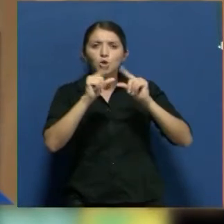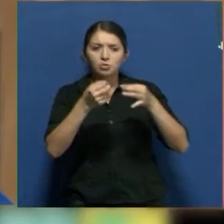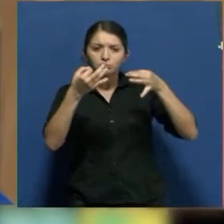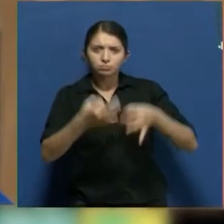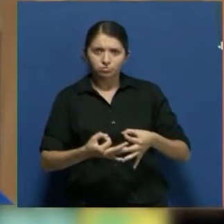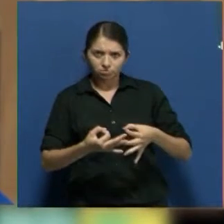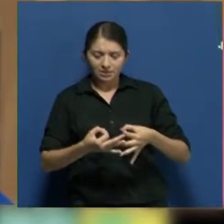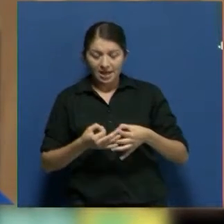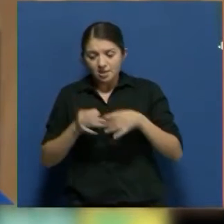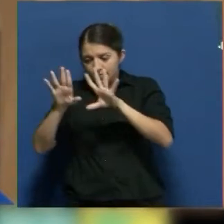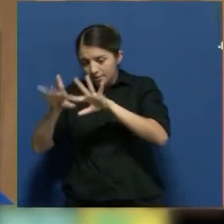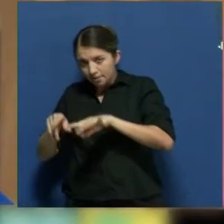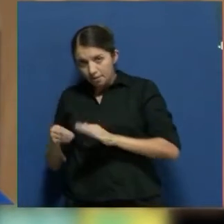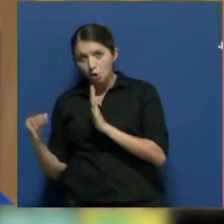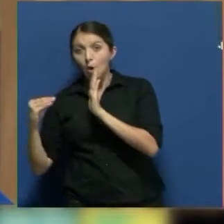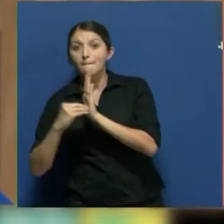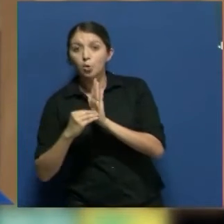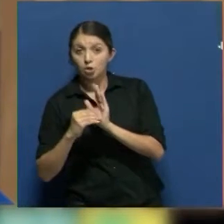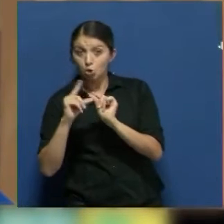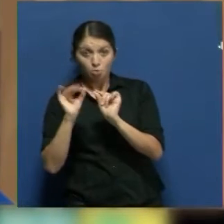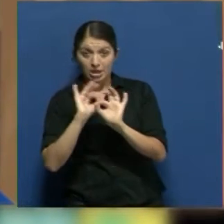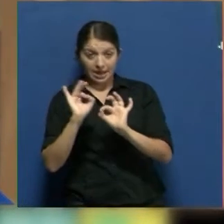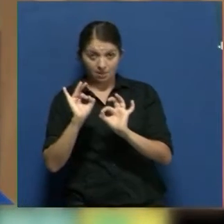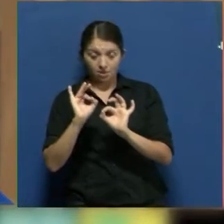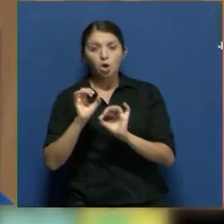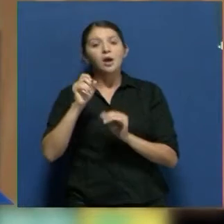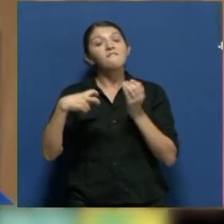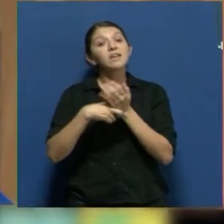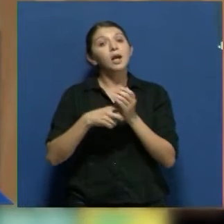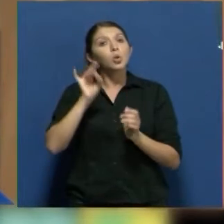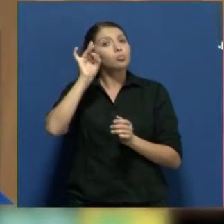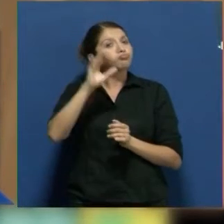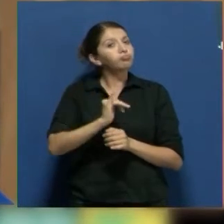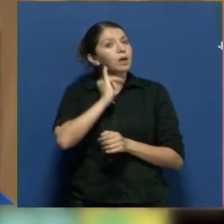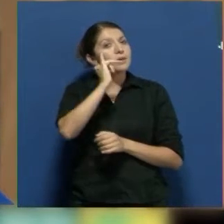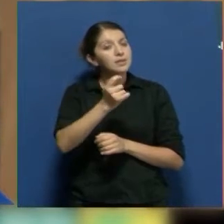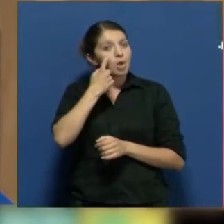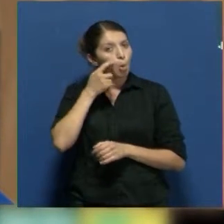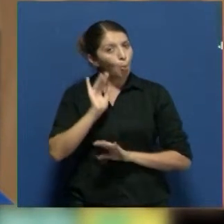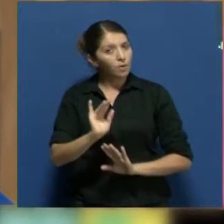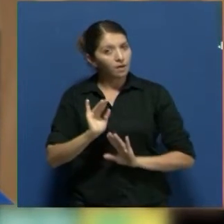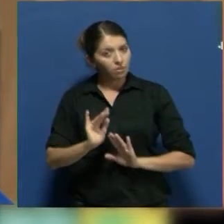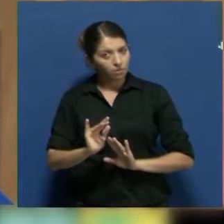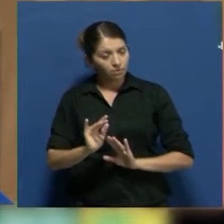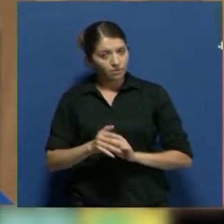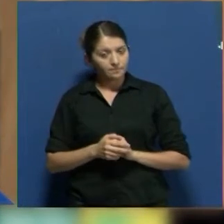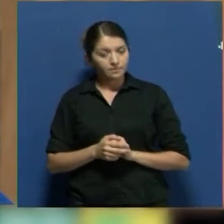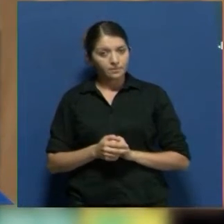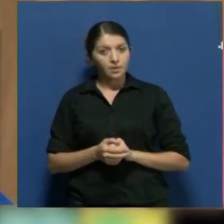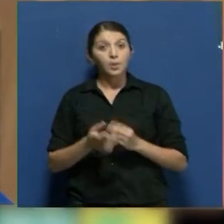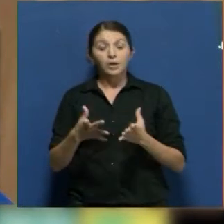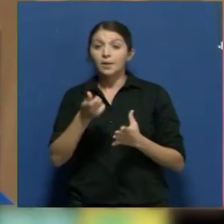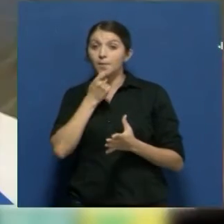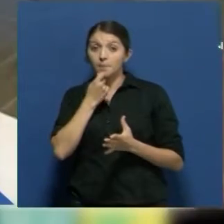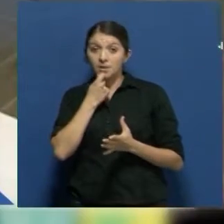su dictamen. Solamente pone en alerta diciendo: ojo, porque toda esta discusión, en definitiva, podemos estar hablando de que acá podría haber